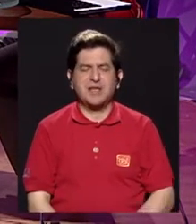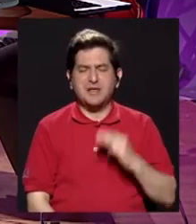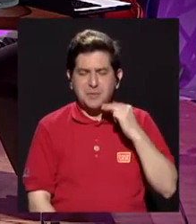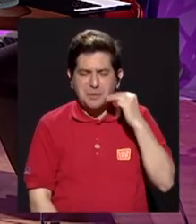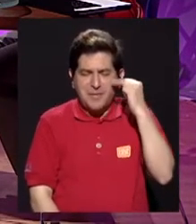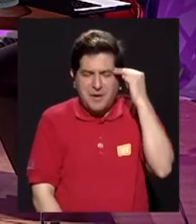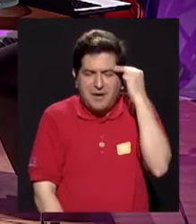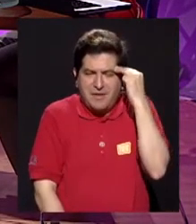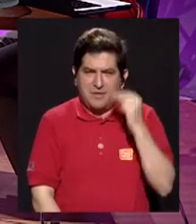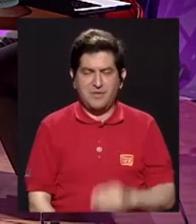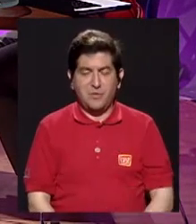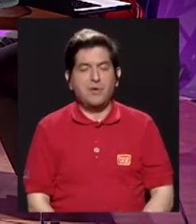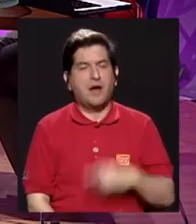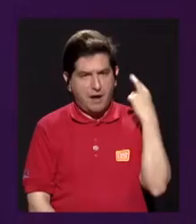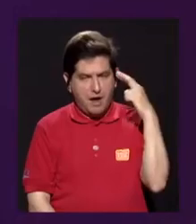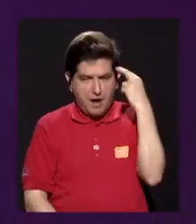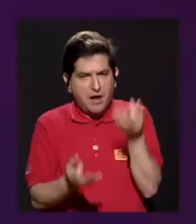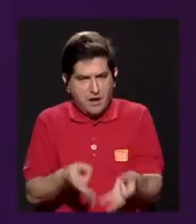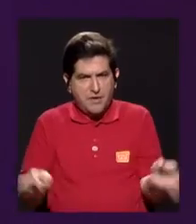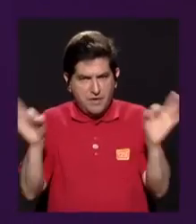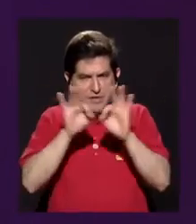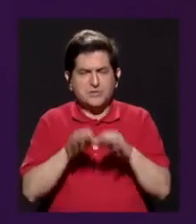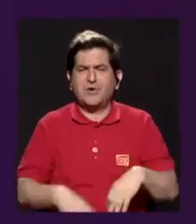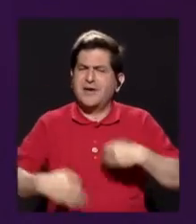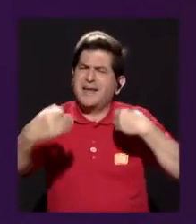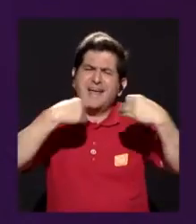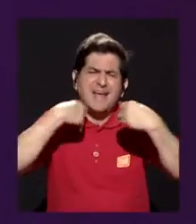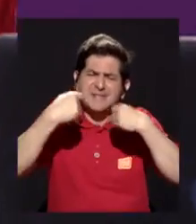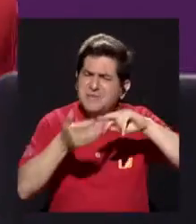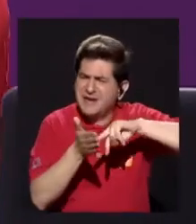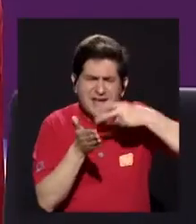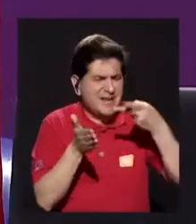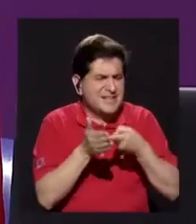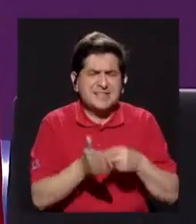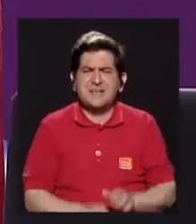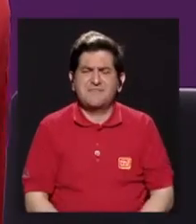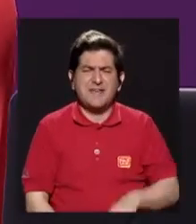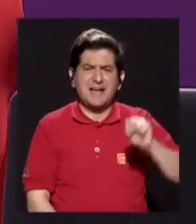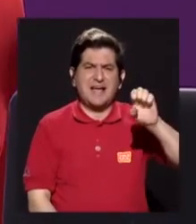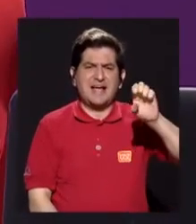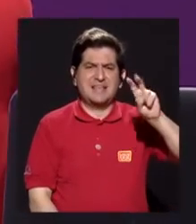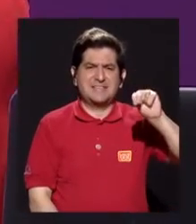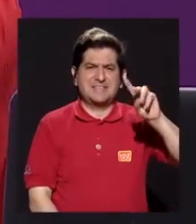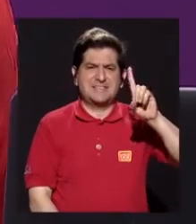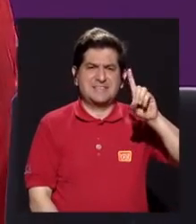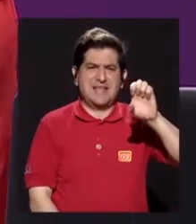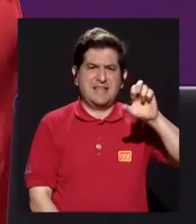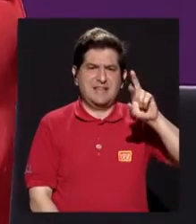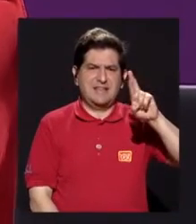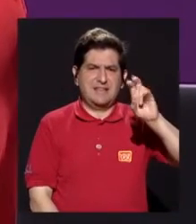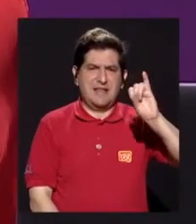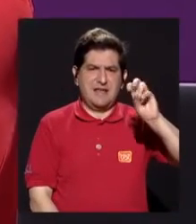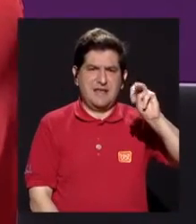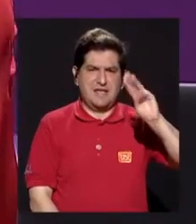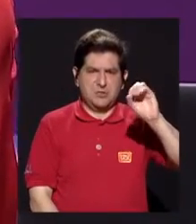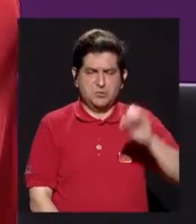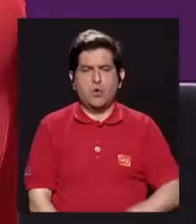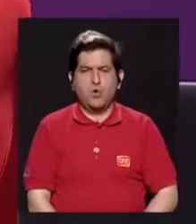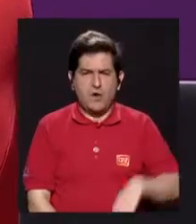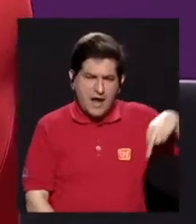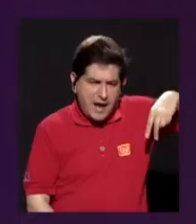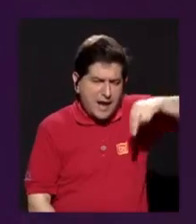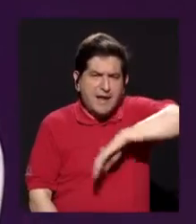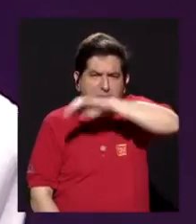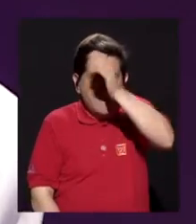madurez, etcétera, con mucho más razón. Tal vez si nos explicas en qué consiste esa actividad de senderismo. Porque sí, no es una cosa fácil, ¿verdad? Sí, sí, no,